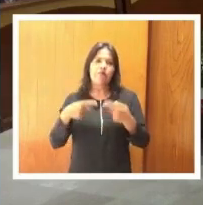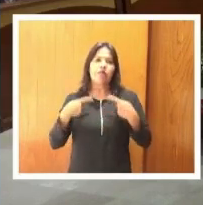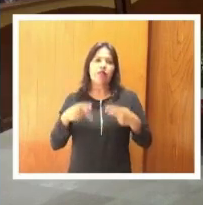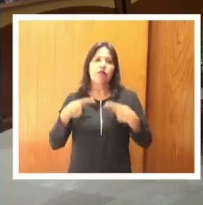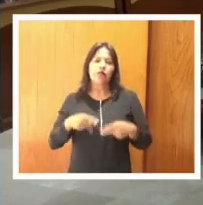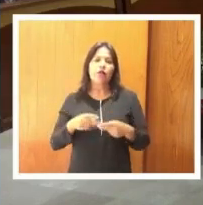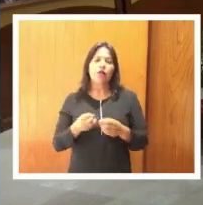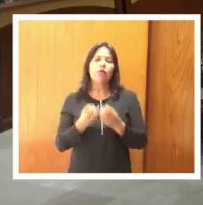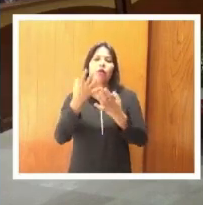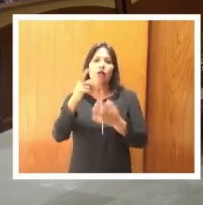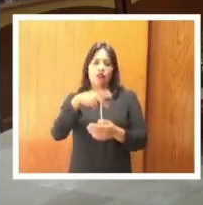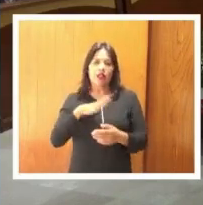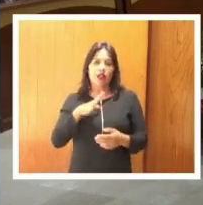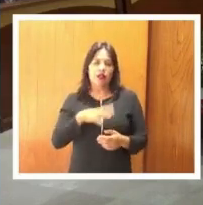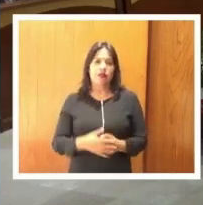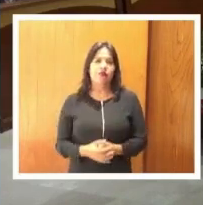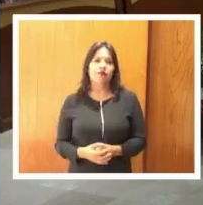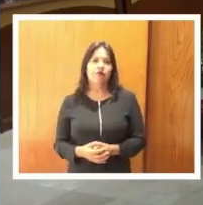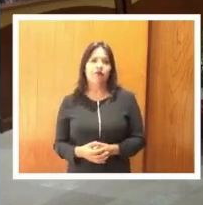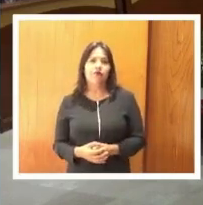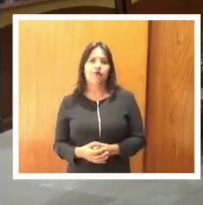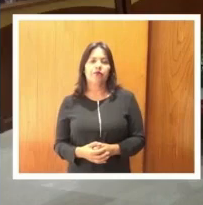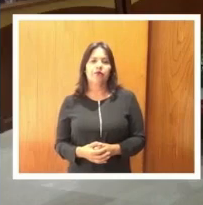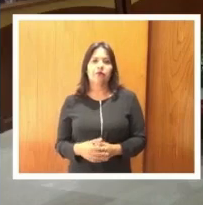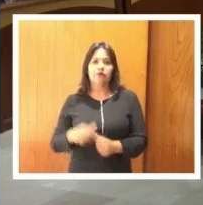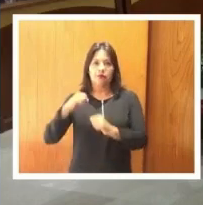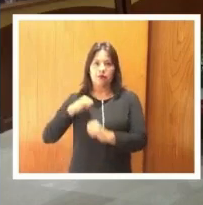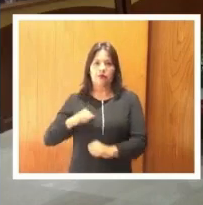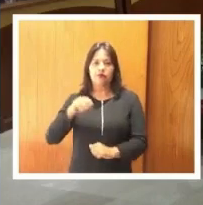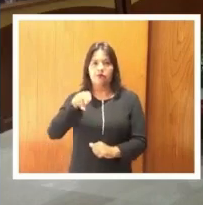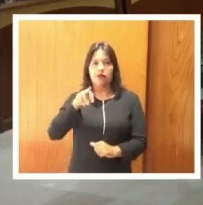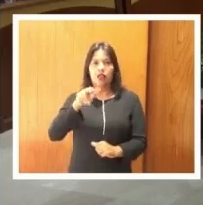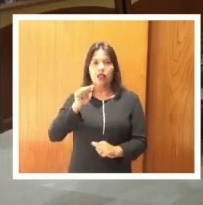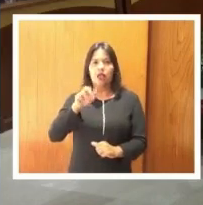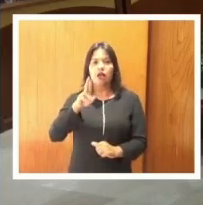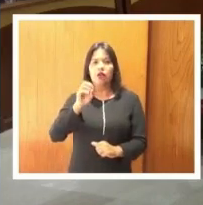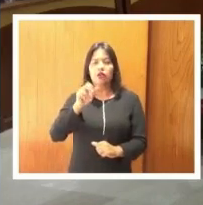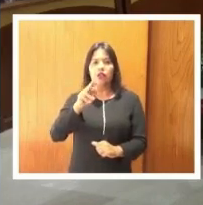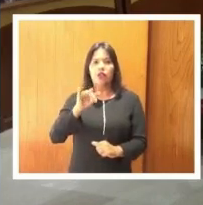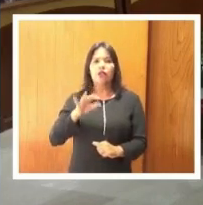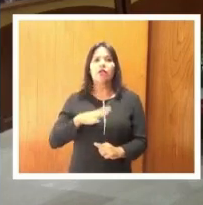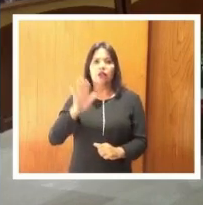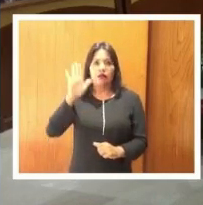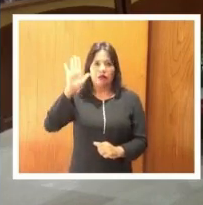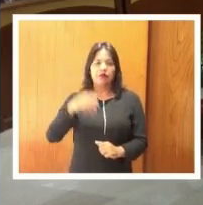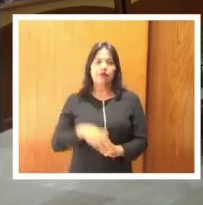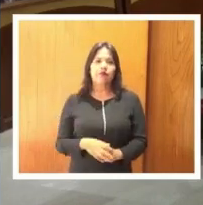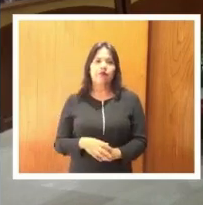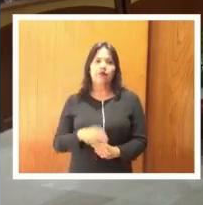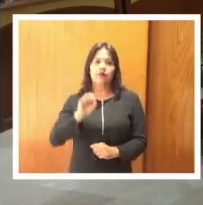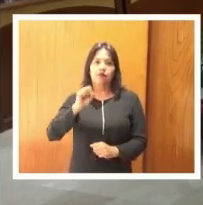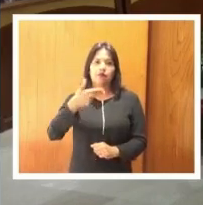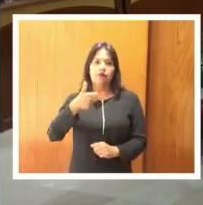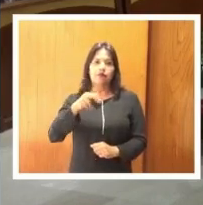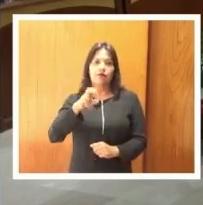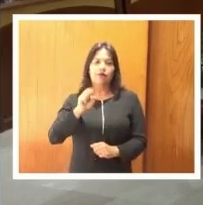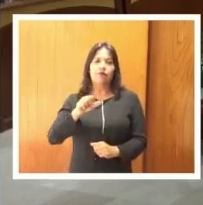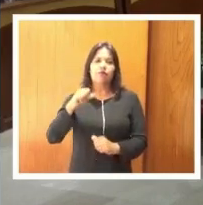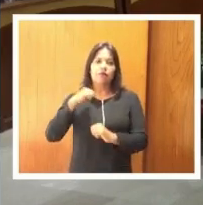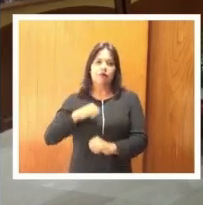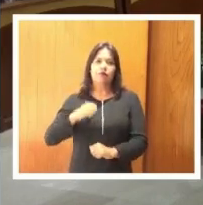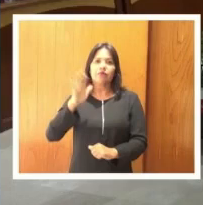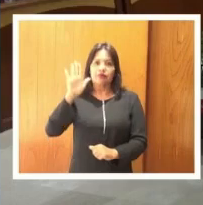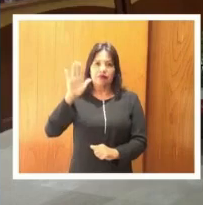quórum correspondiente. Comisionada María del Rosario Mejía Ayala. Presente. Comisionada Sharon Cristina Morales Martínez.